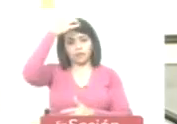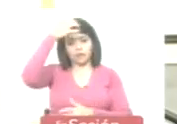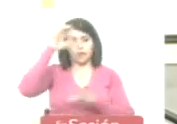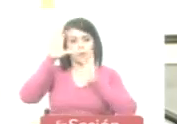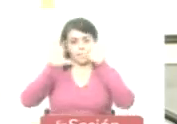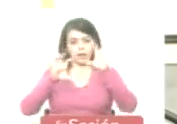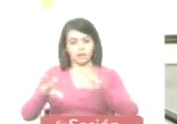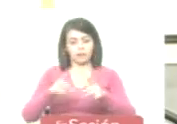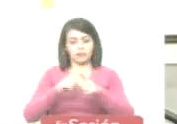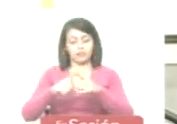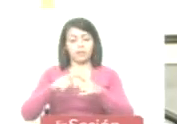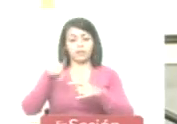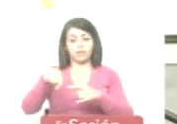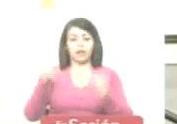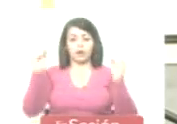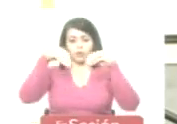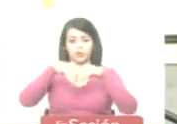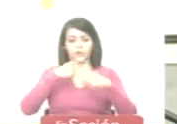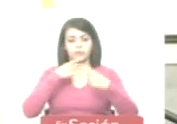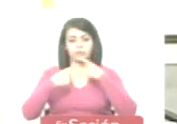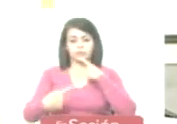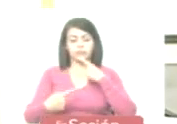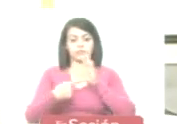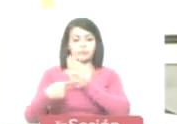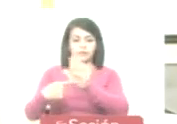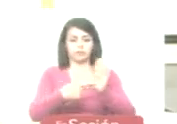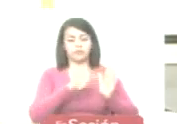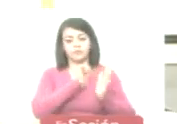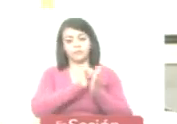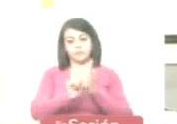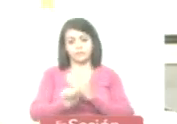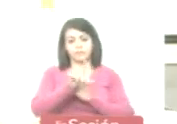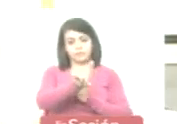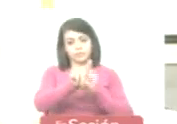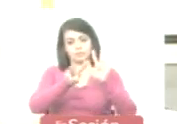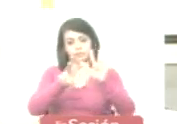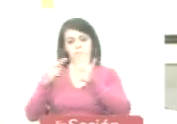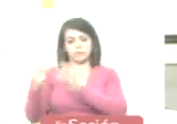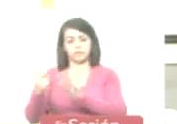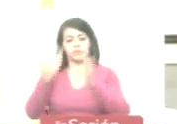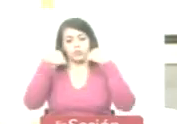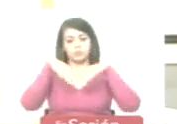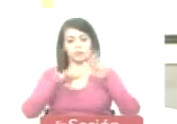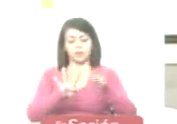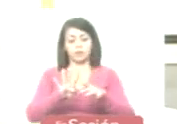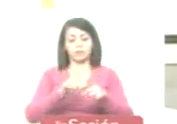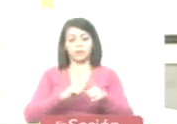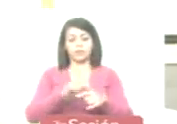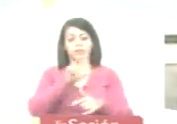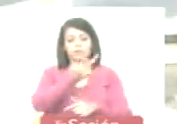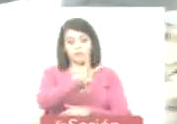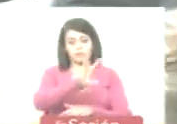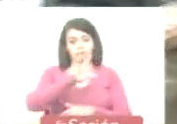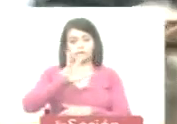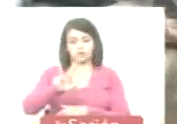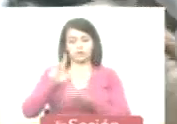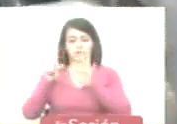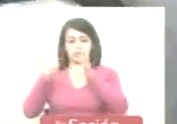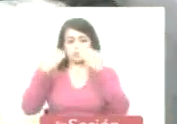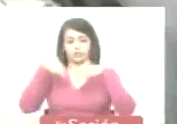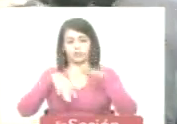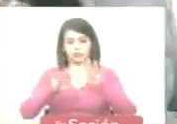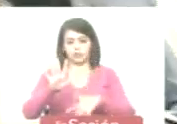Países Bajos, de conformidad con lo previsto en los artículos 187, numeral 14 y 236,